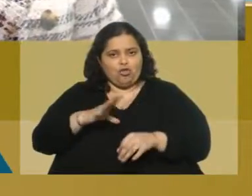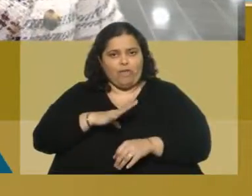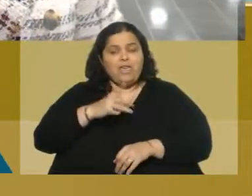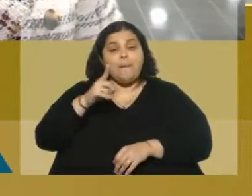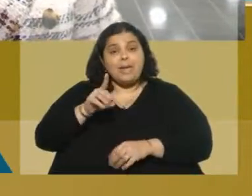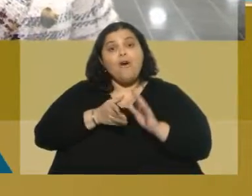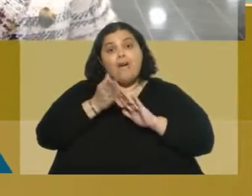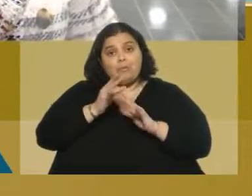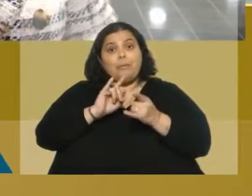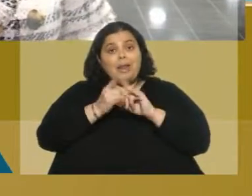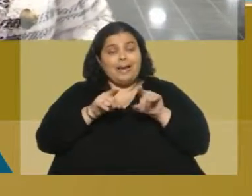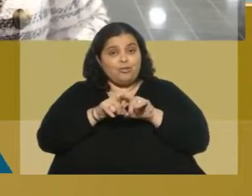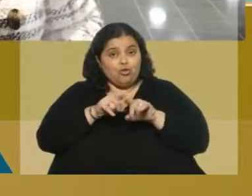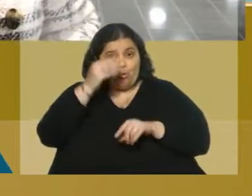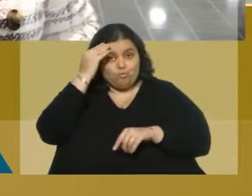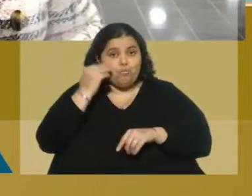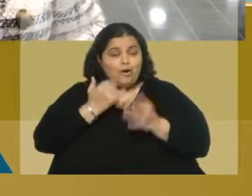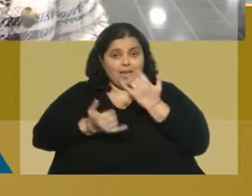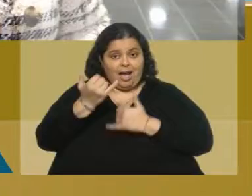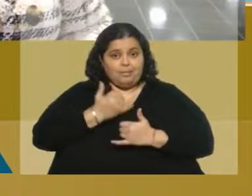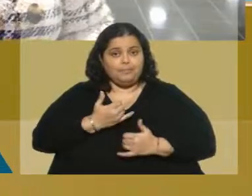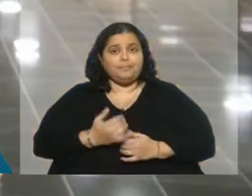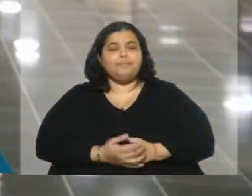de león' con su crónica delante mónica